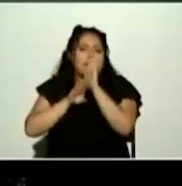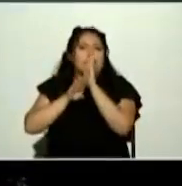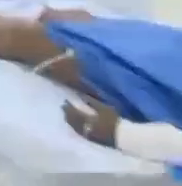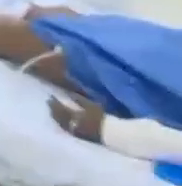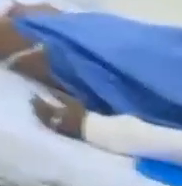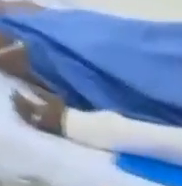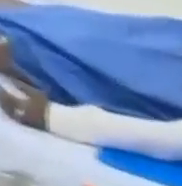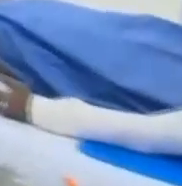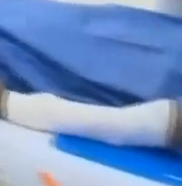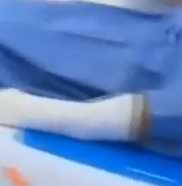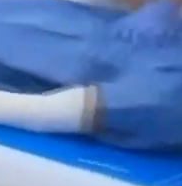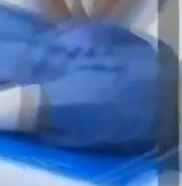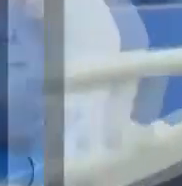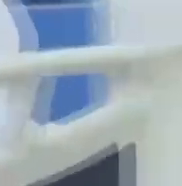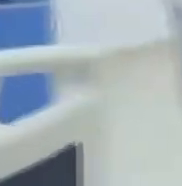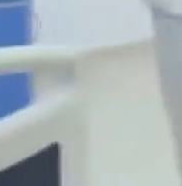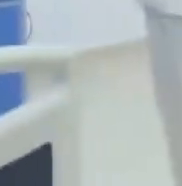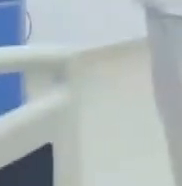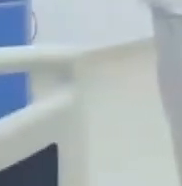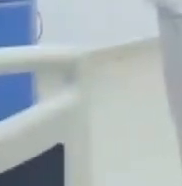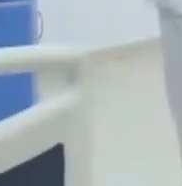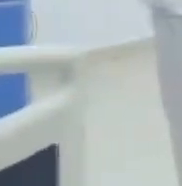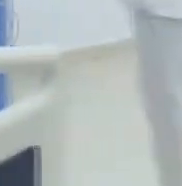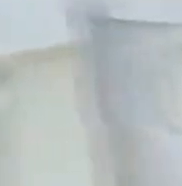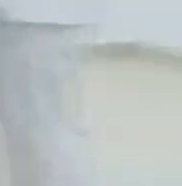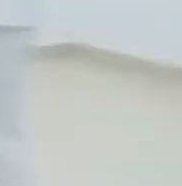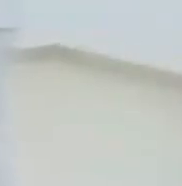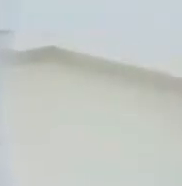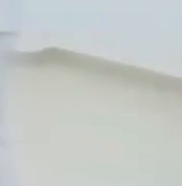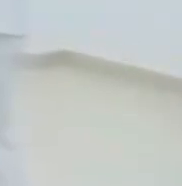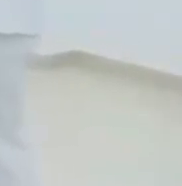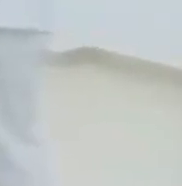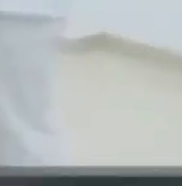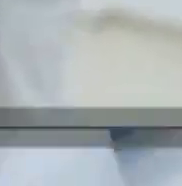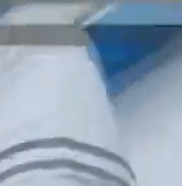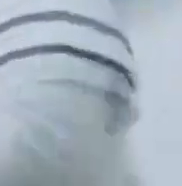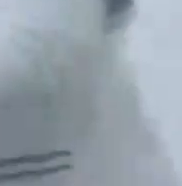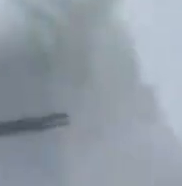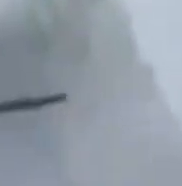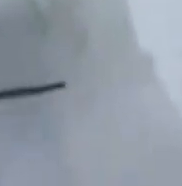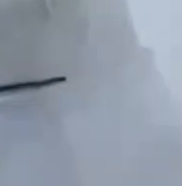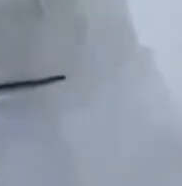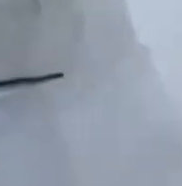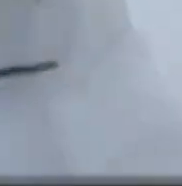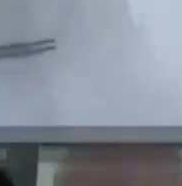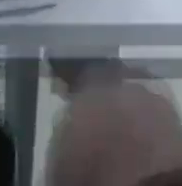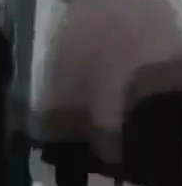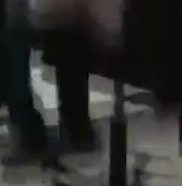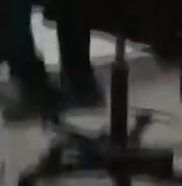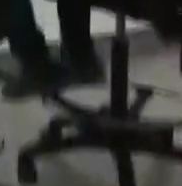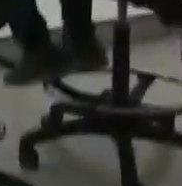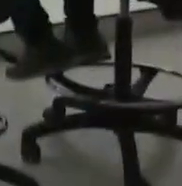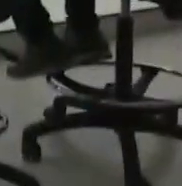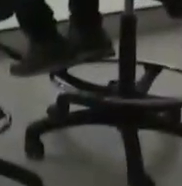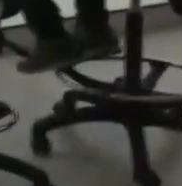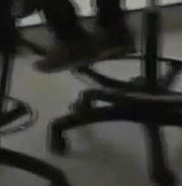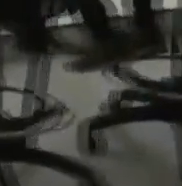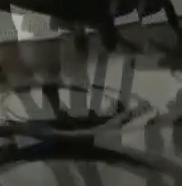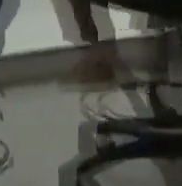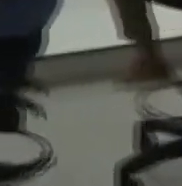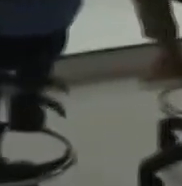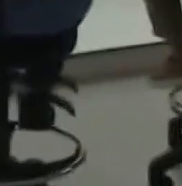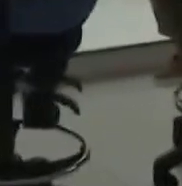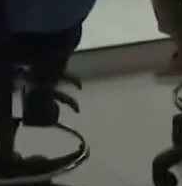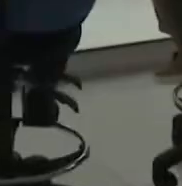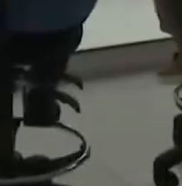institución también fue construido el centro de simulación doctora Matilde Montoya La Fragua inspirado en la primera médica mexicana que